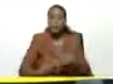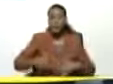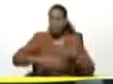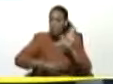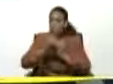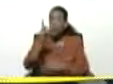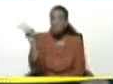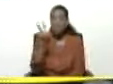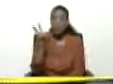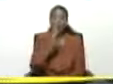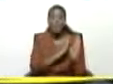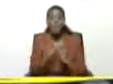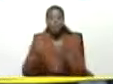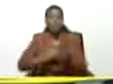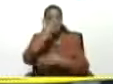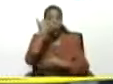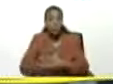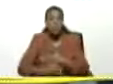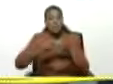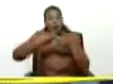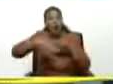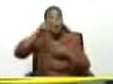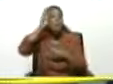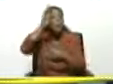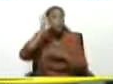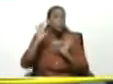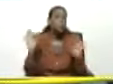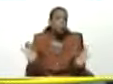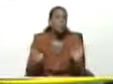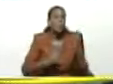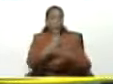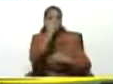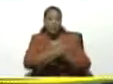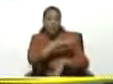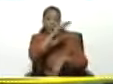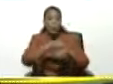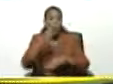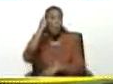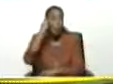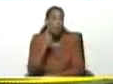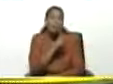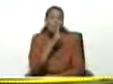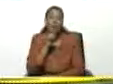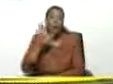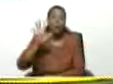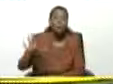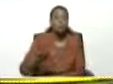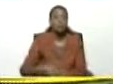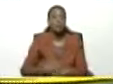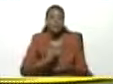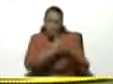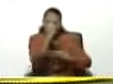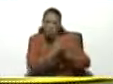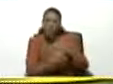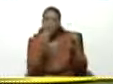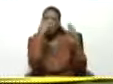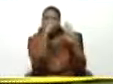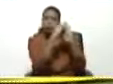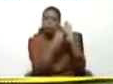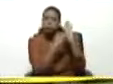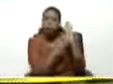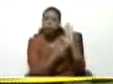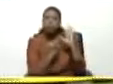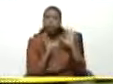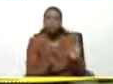Venezuela Tiene un plan un proyecto de largo plazo el proyecto nacional Simón Bolívar y ese proyecto tiene prioridades en